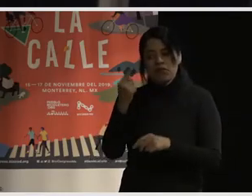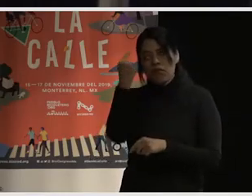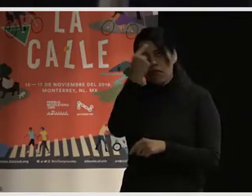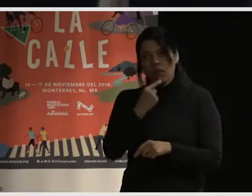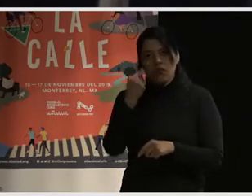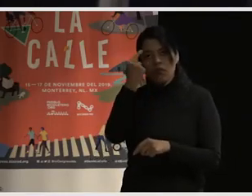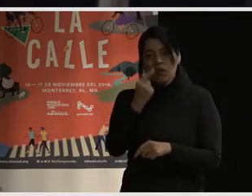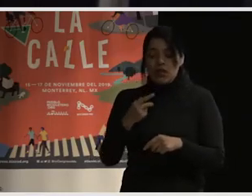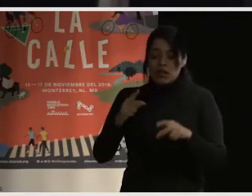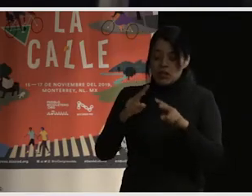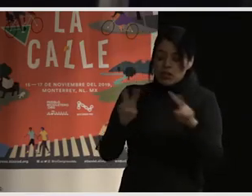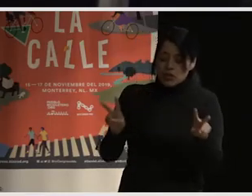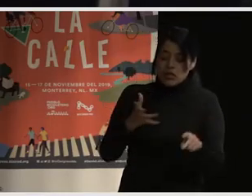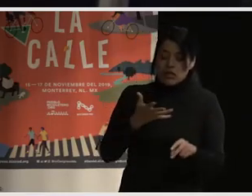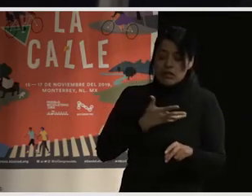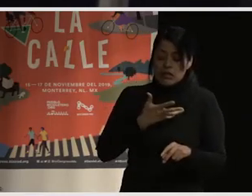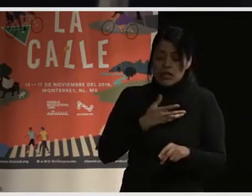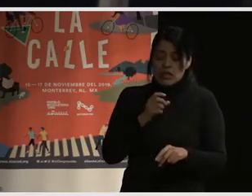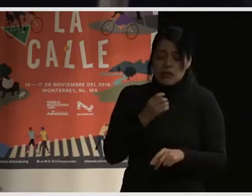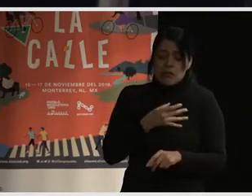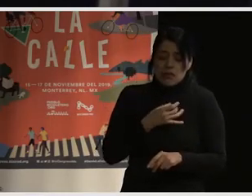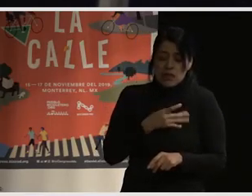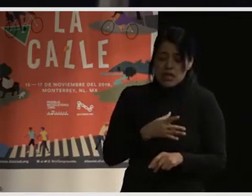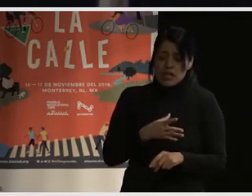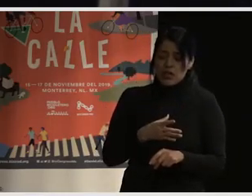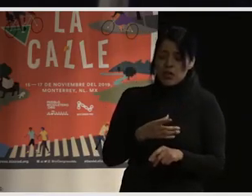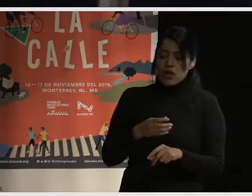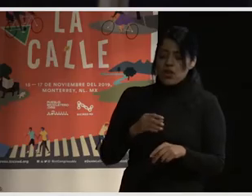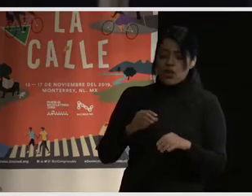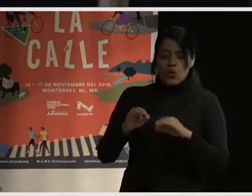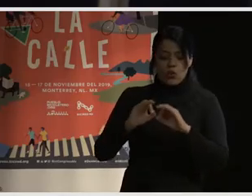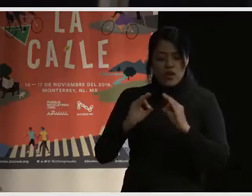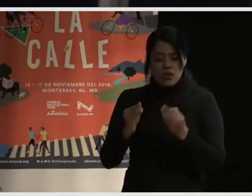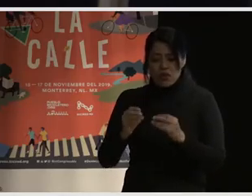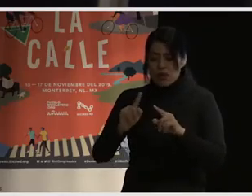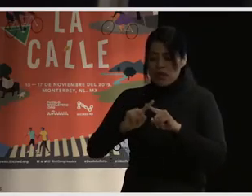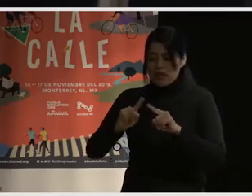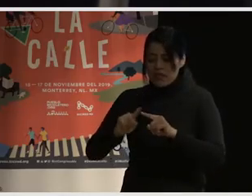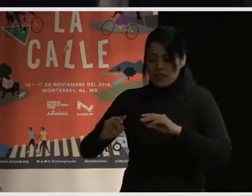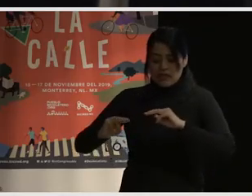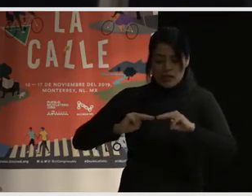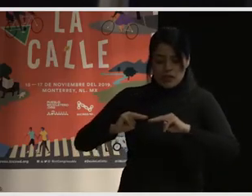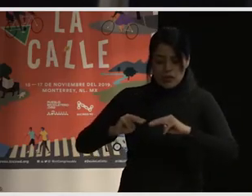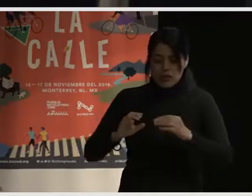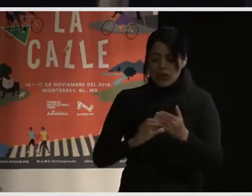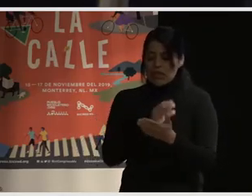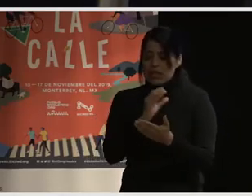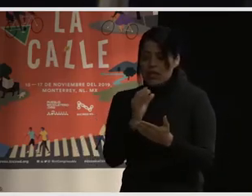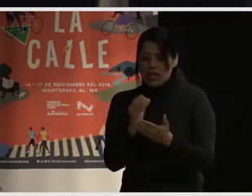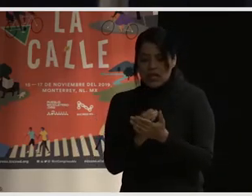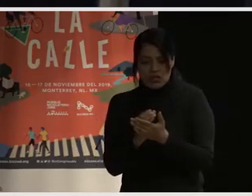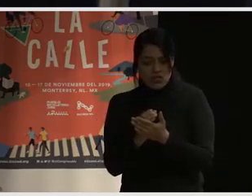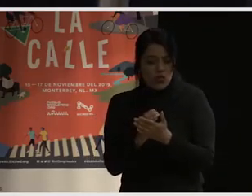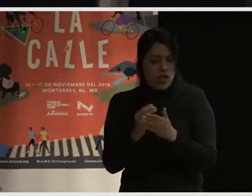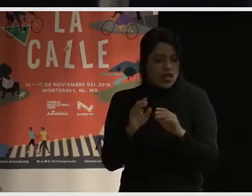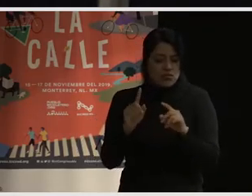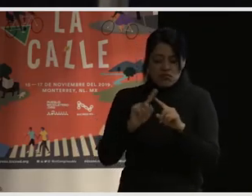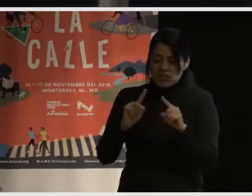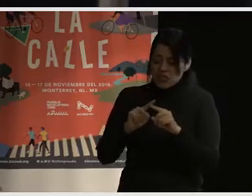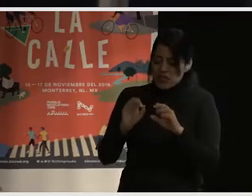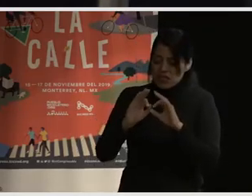a enfrentarse una nueva manera de moverse el futuro de las ciudades es multimodal y